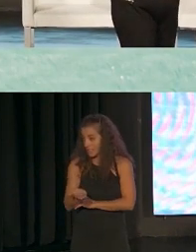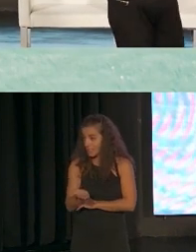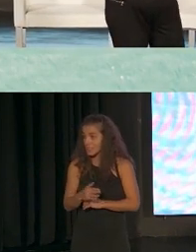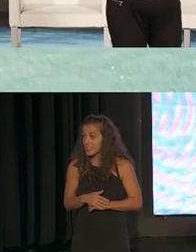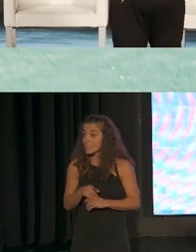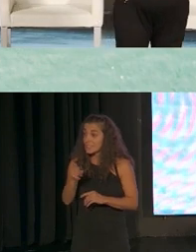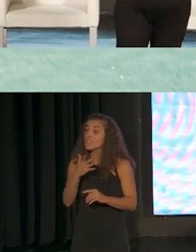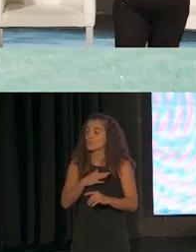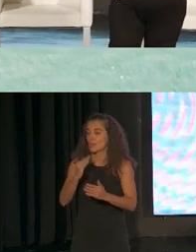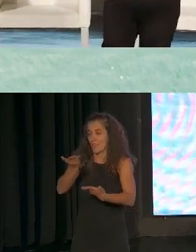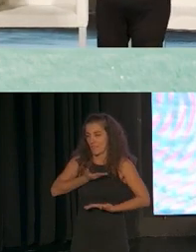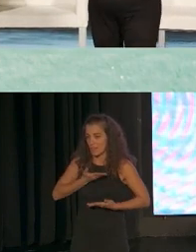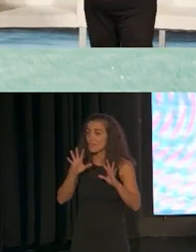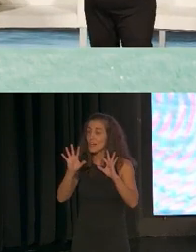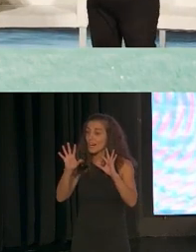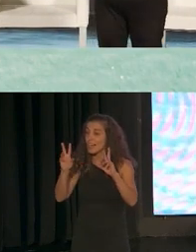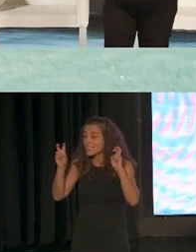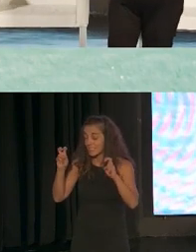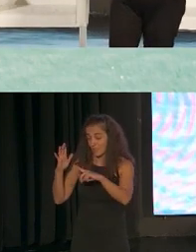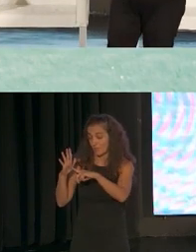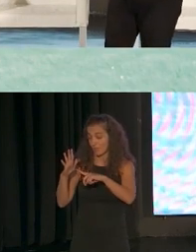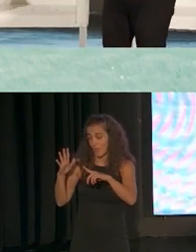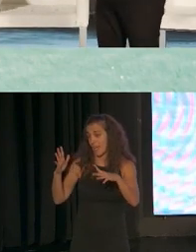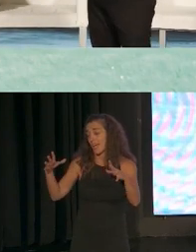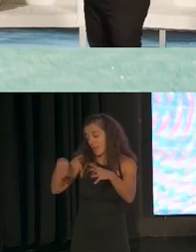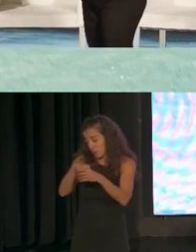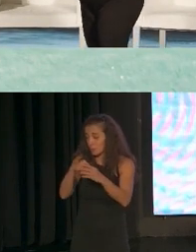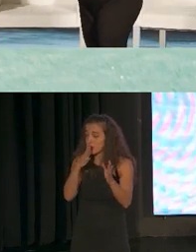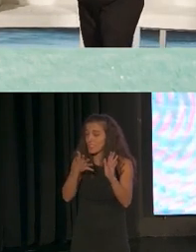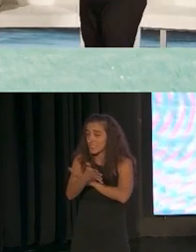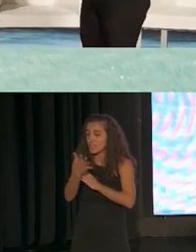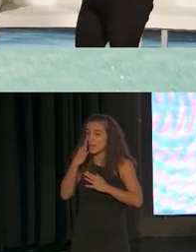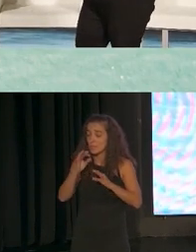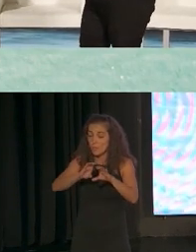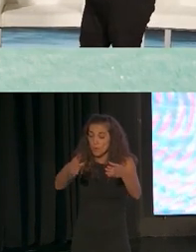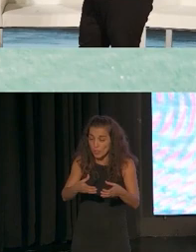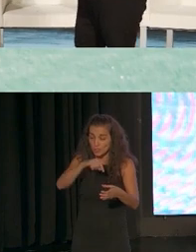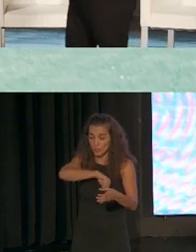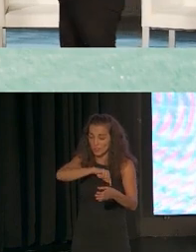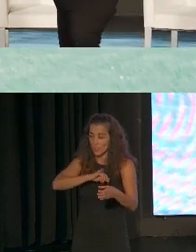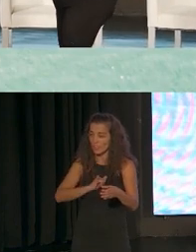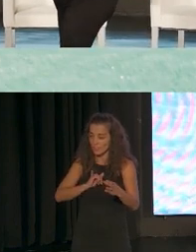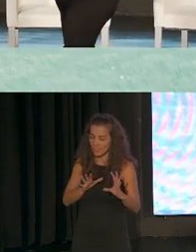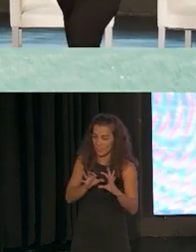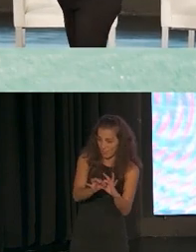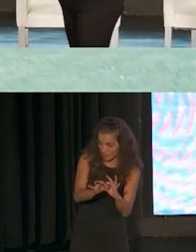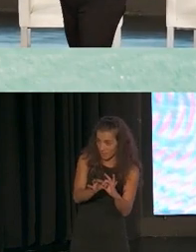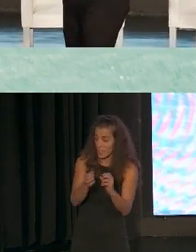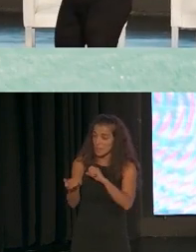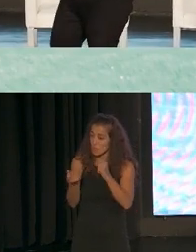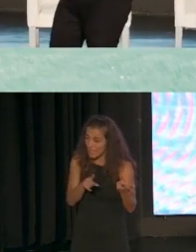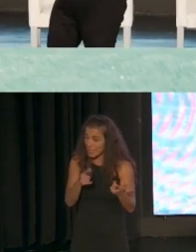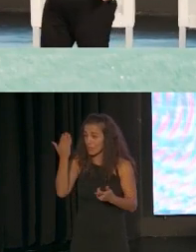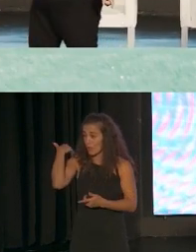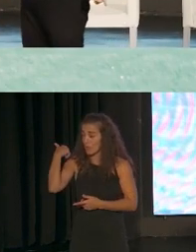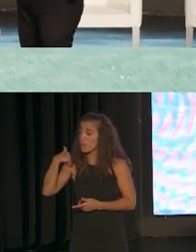de la inclusión porque no es Ni más ni menos que sentirte parte de un colectivo algo muy parecido a lo que yo sentí